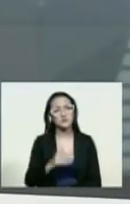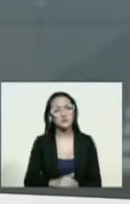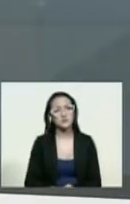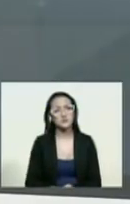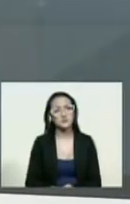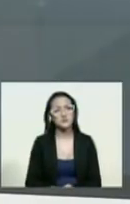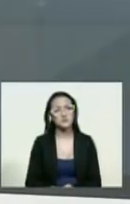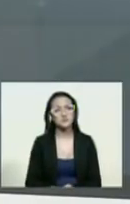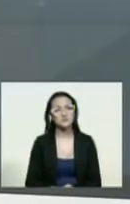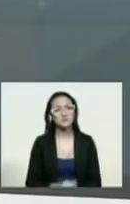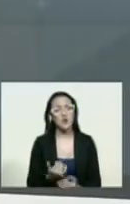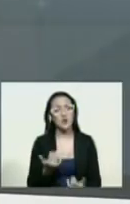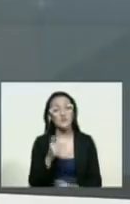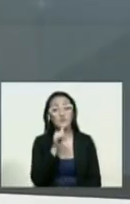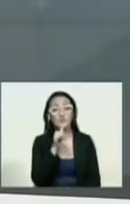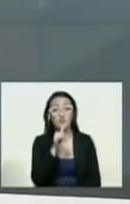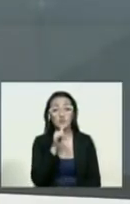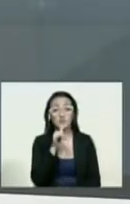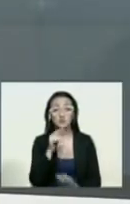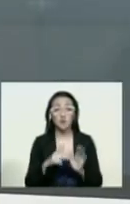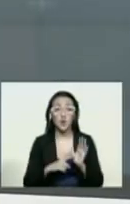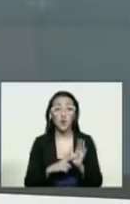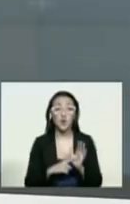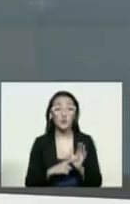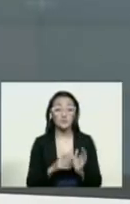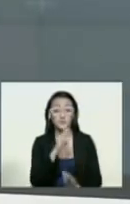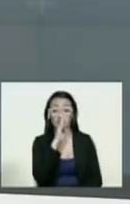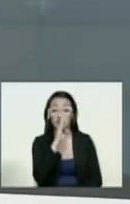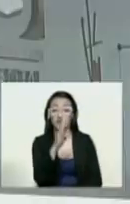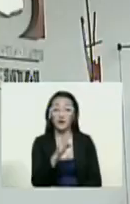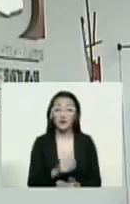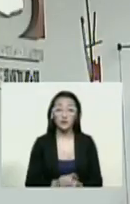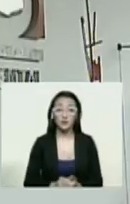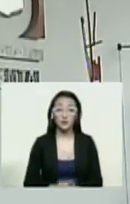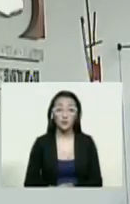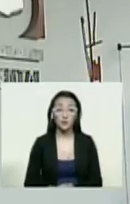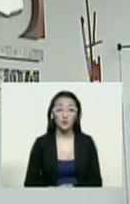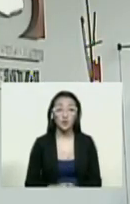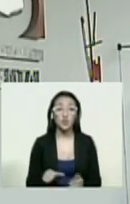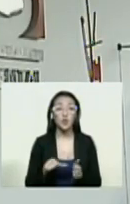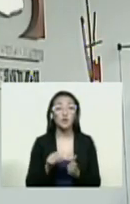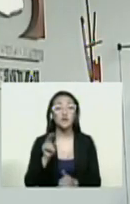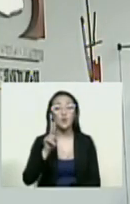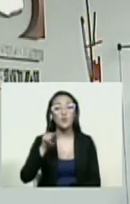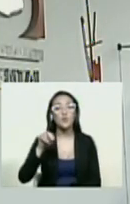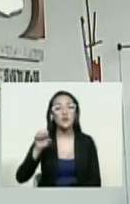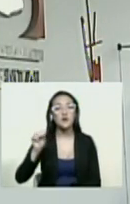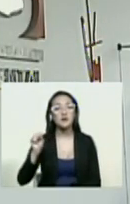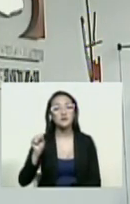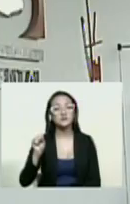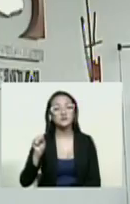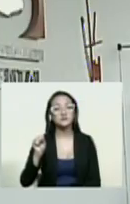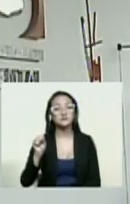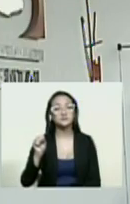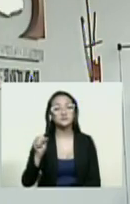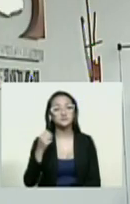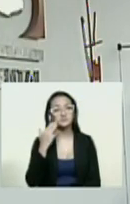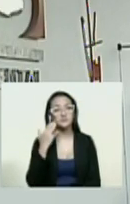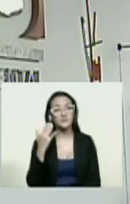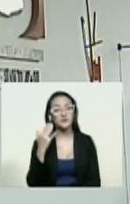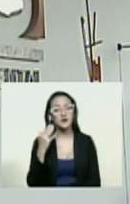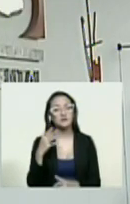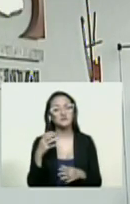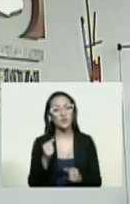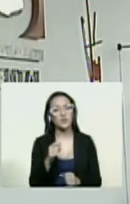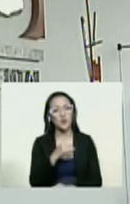Bien, hasta ahora vamos con información completamente en vivo. Nos trasladamos hasta la UNES, allí la Universidad Nacional Experimental de la Seguridad,